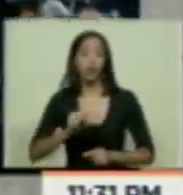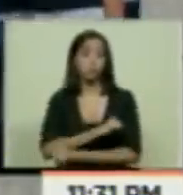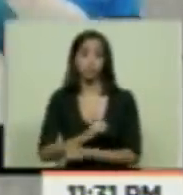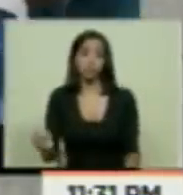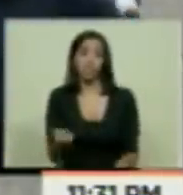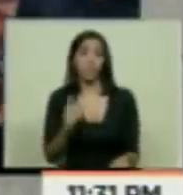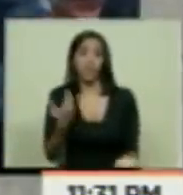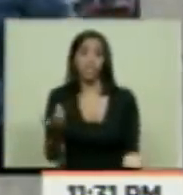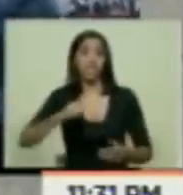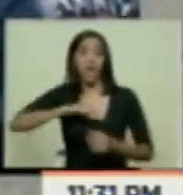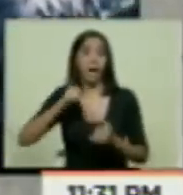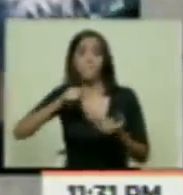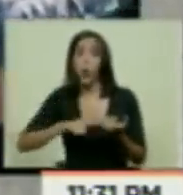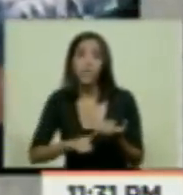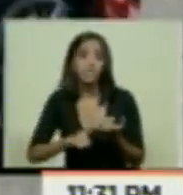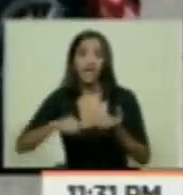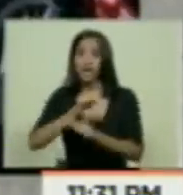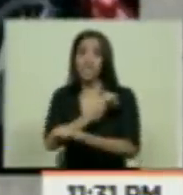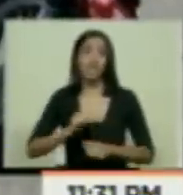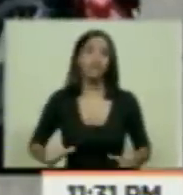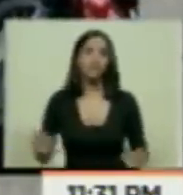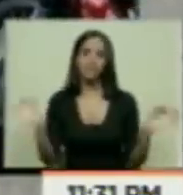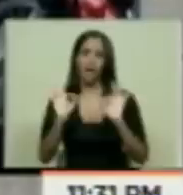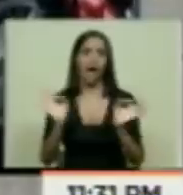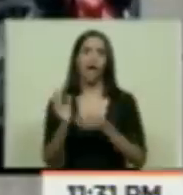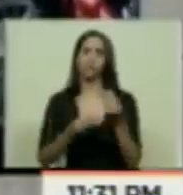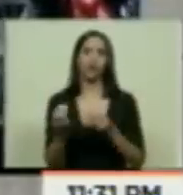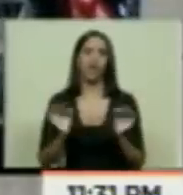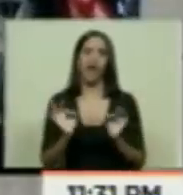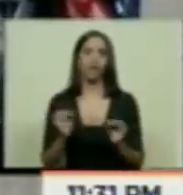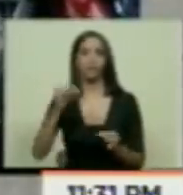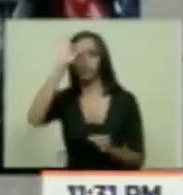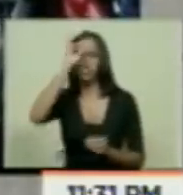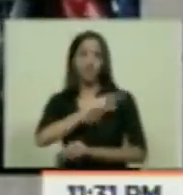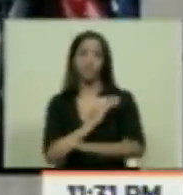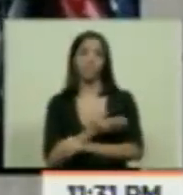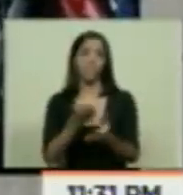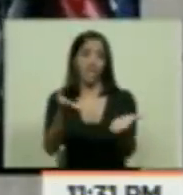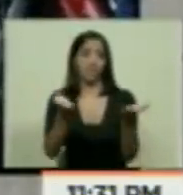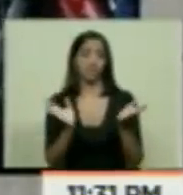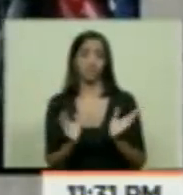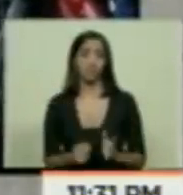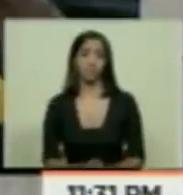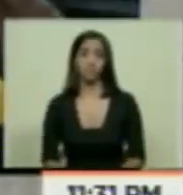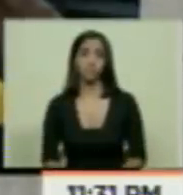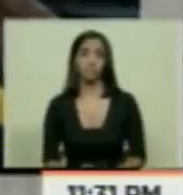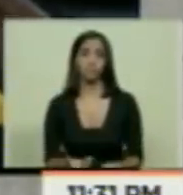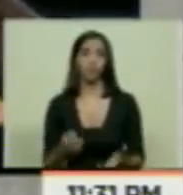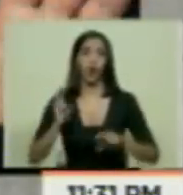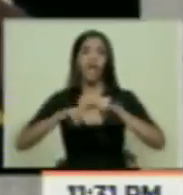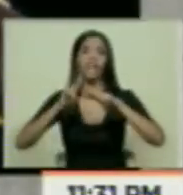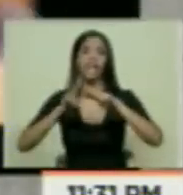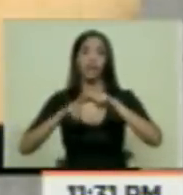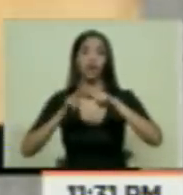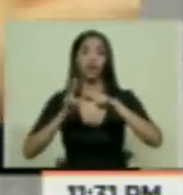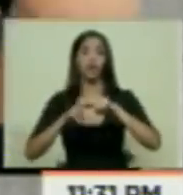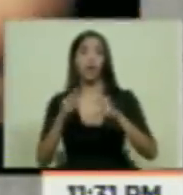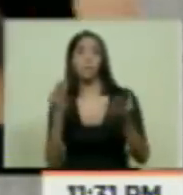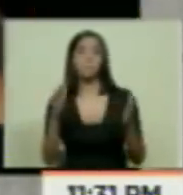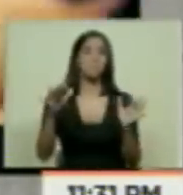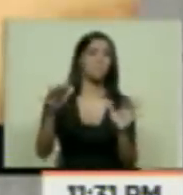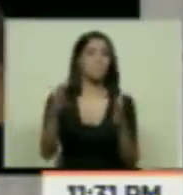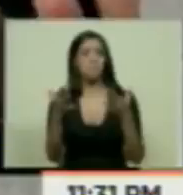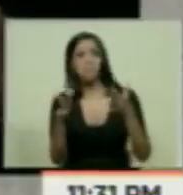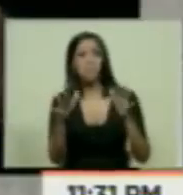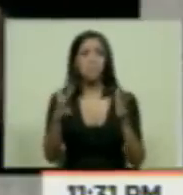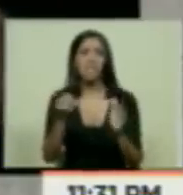ni la policía, ni la guardia, ni ninguna ha hecho nada. No sé qué fuerza es esa. Ellos, los de negro fueron los que le tuvieron medio